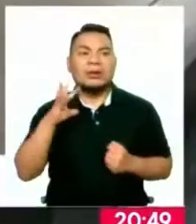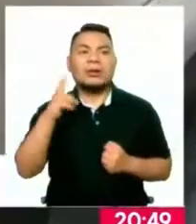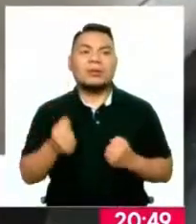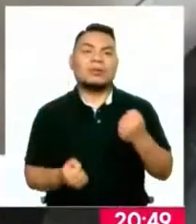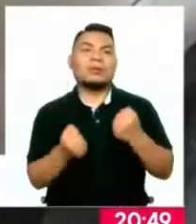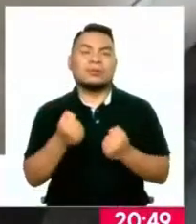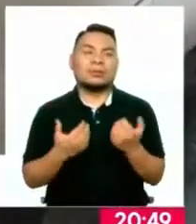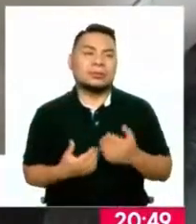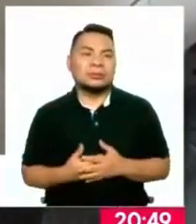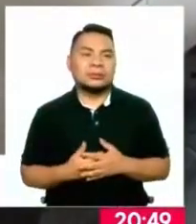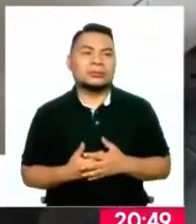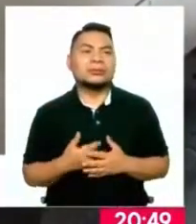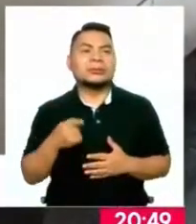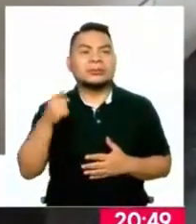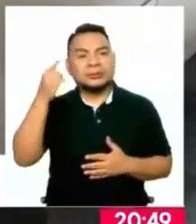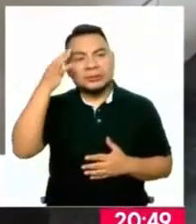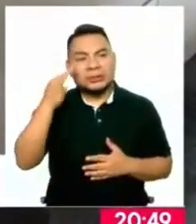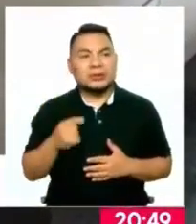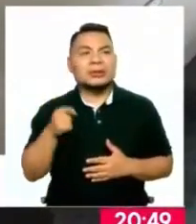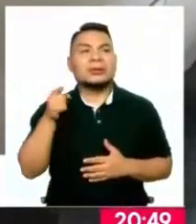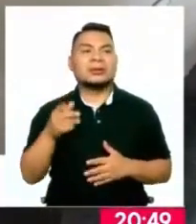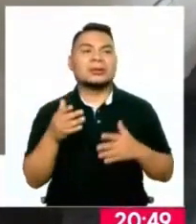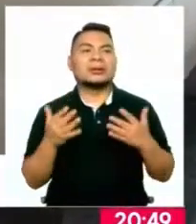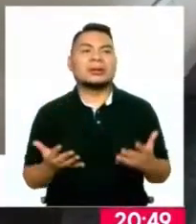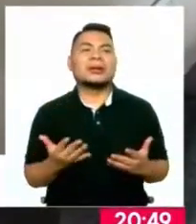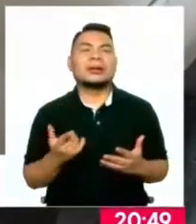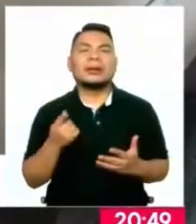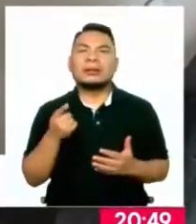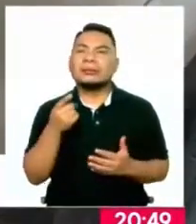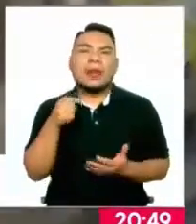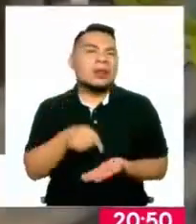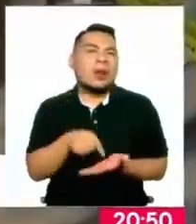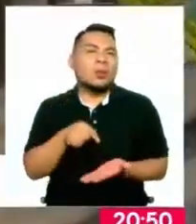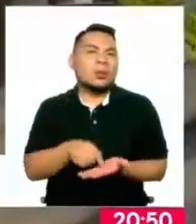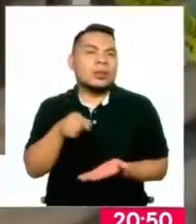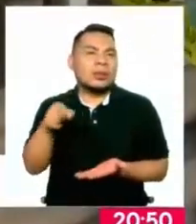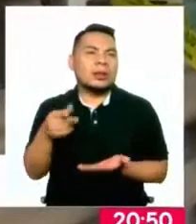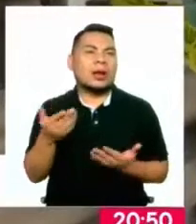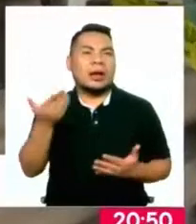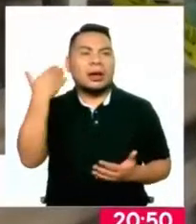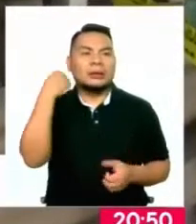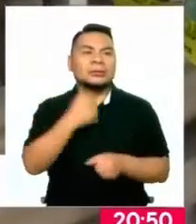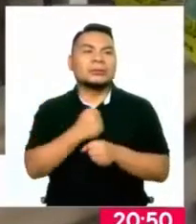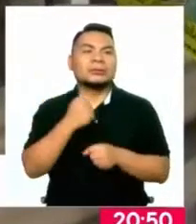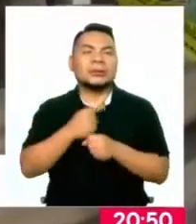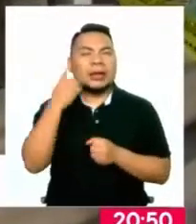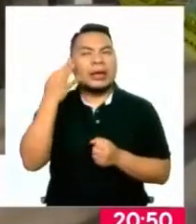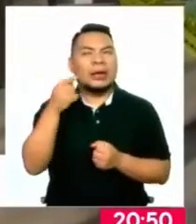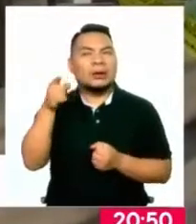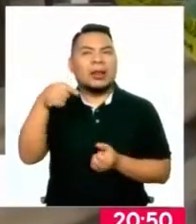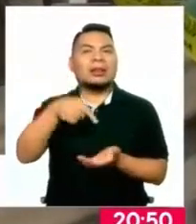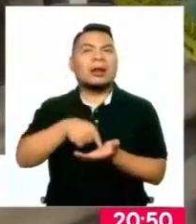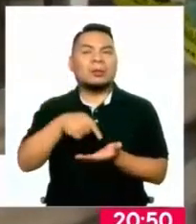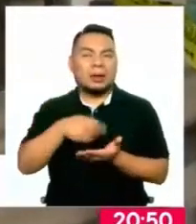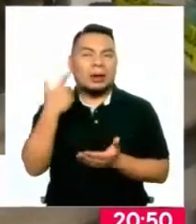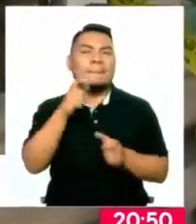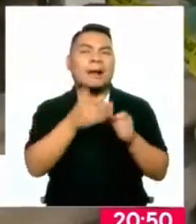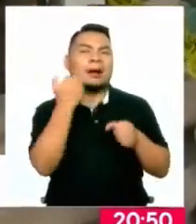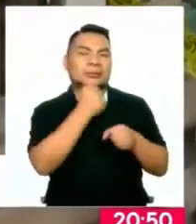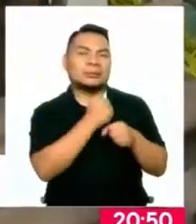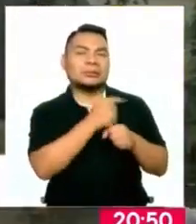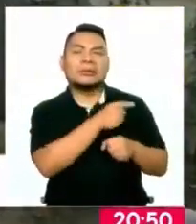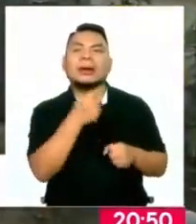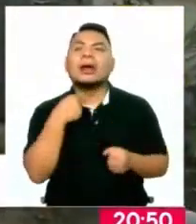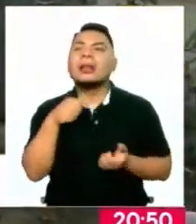carro. Creo que esto es por una deuda que tiene con una persona que había trabajado y a él le debe